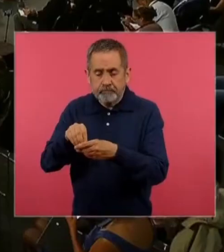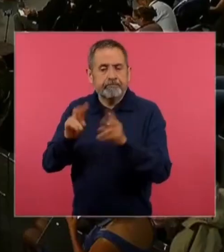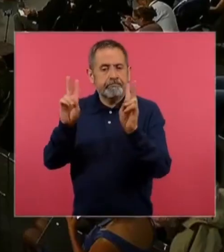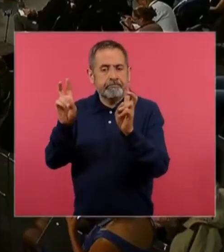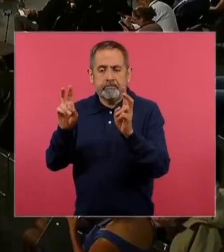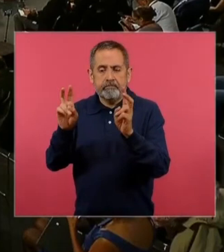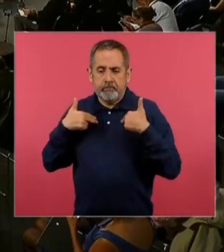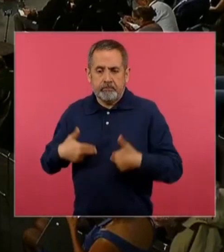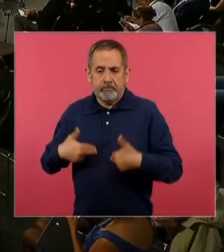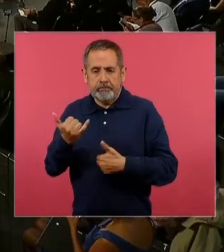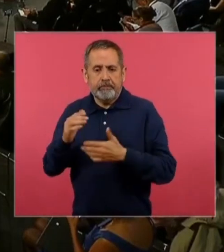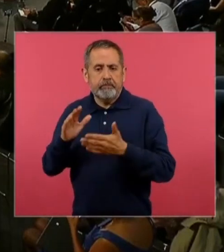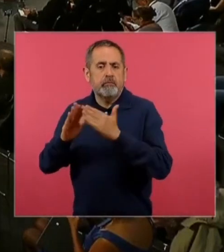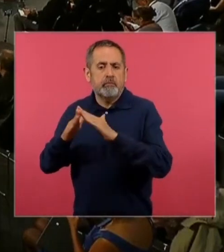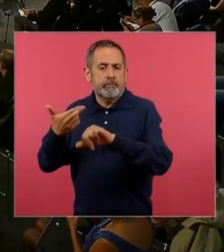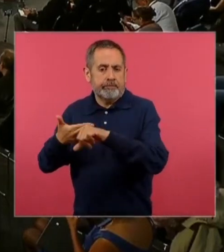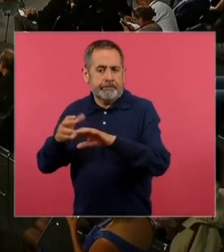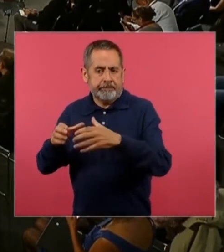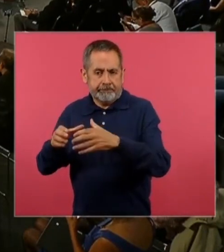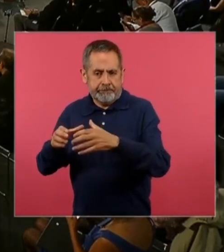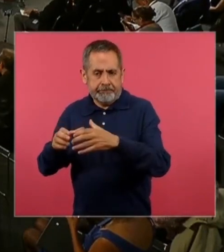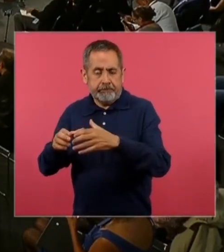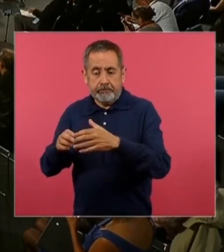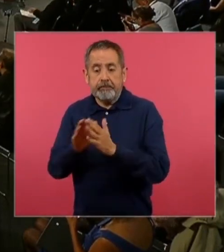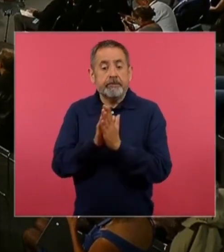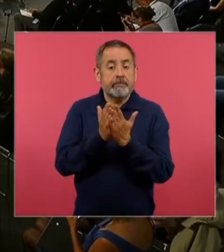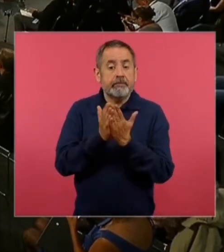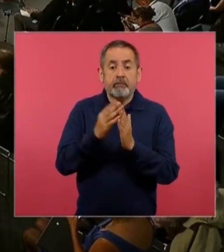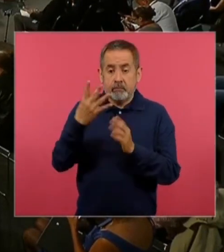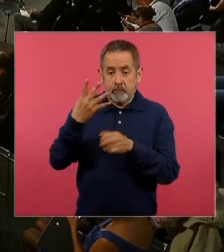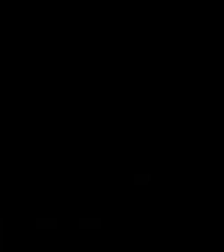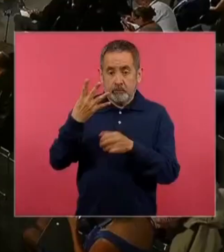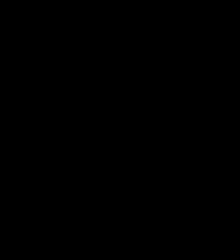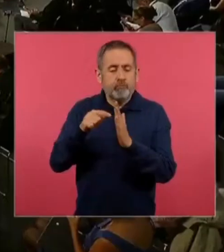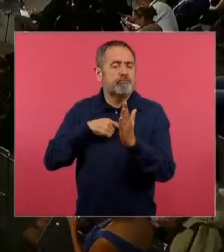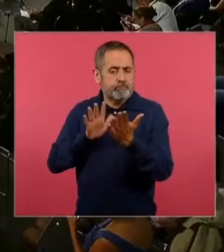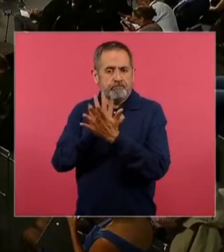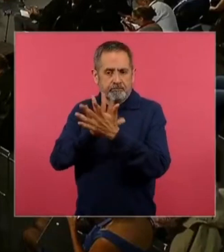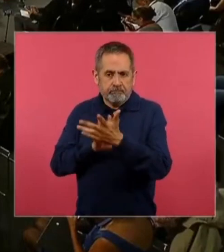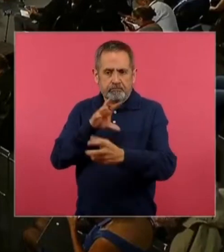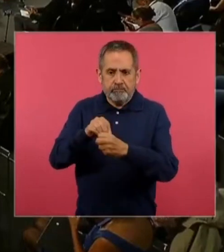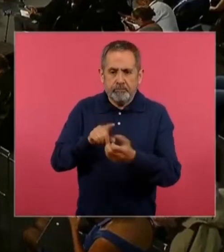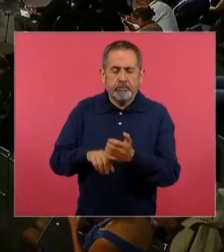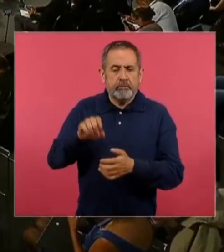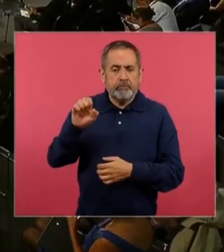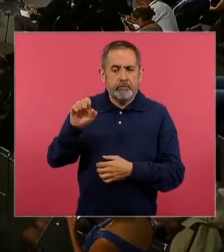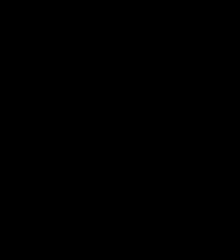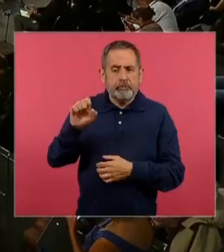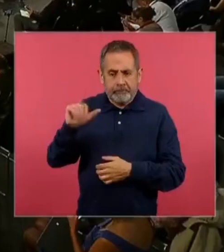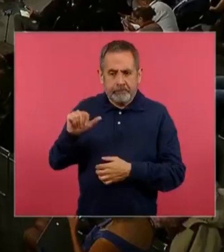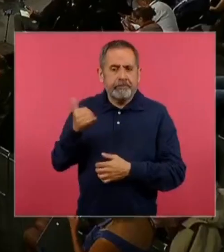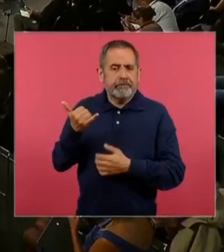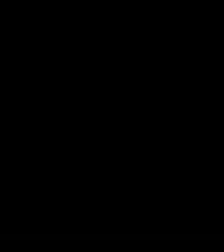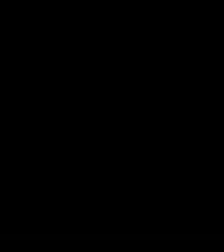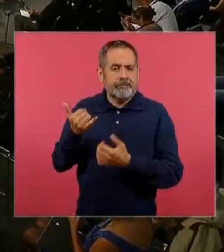lo comunitario. Con respecto al libro de cuarto grado, participé en el campo Ética, Naturaleza y